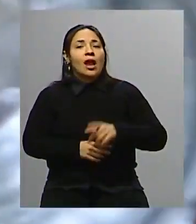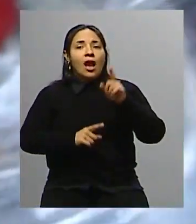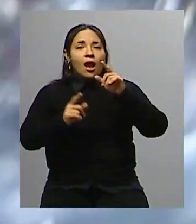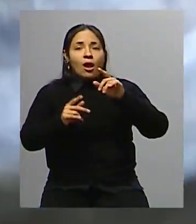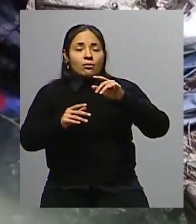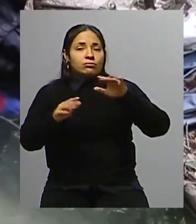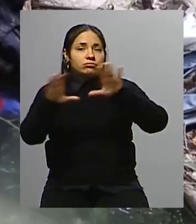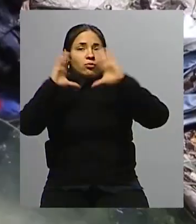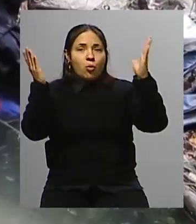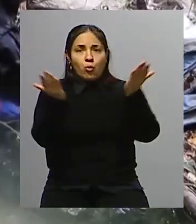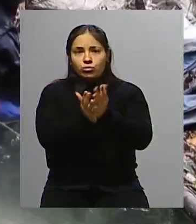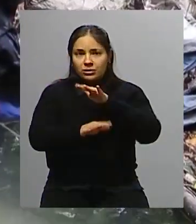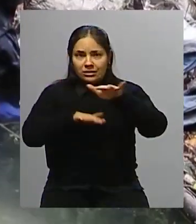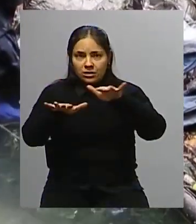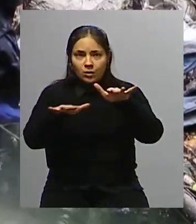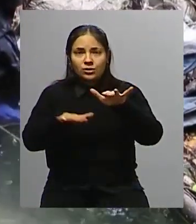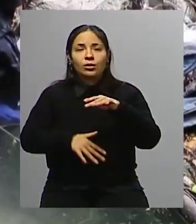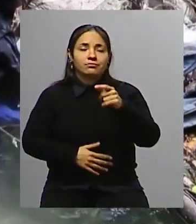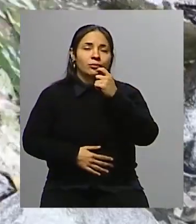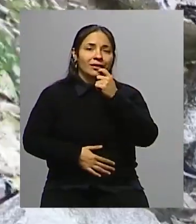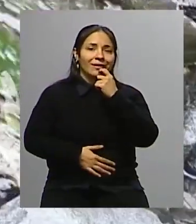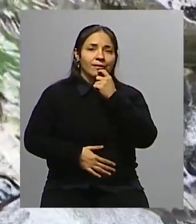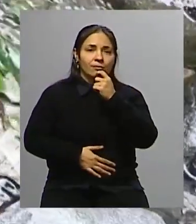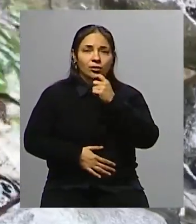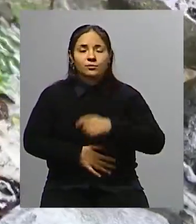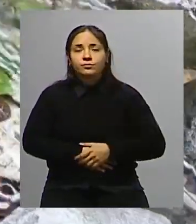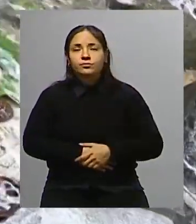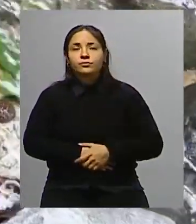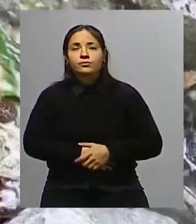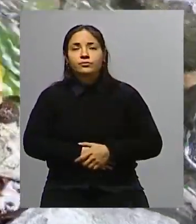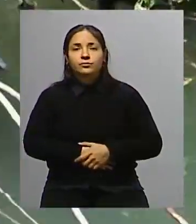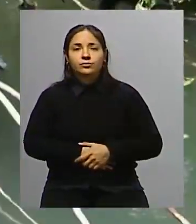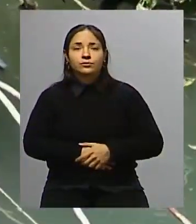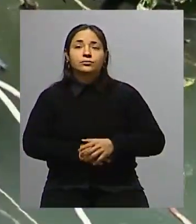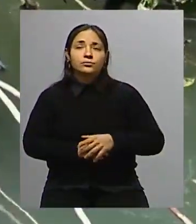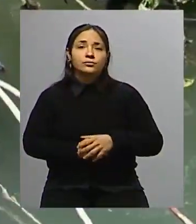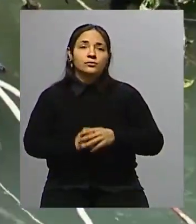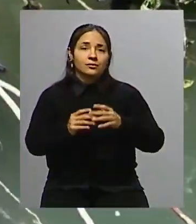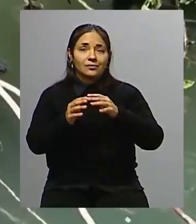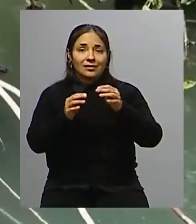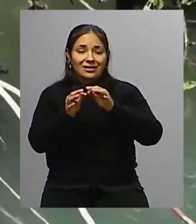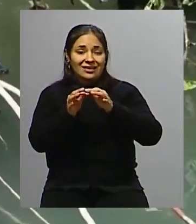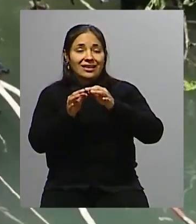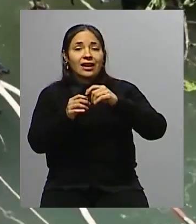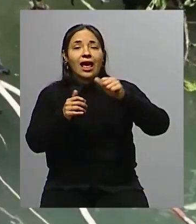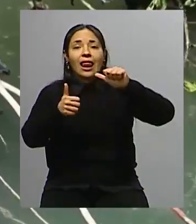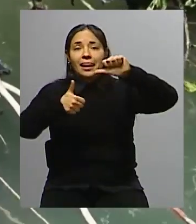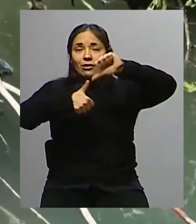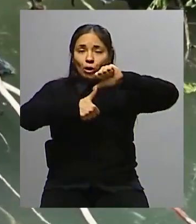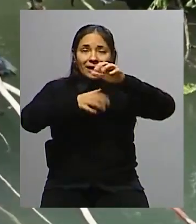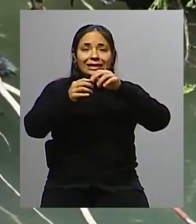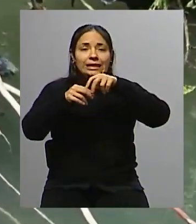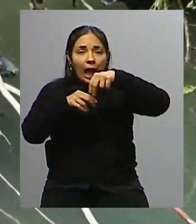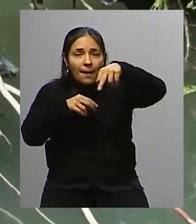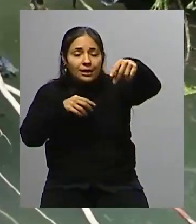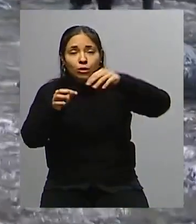partes del mundo. Y veíamos, por ejemplo, información que indicaba que en un trayecto que se hace en Centroamérica para finalmente